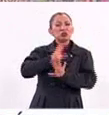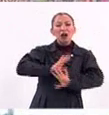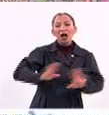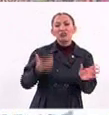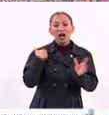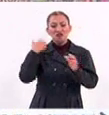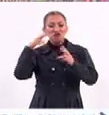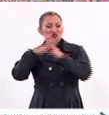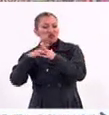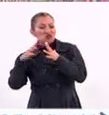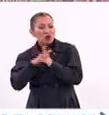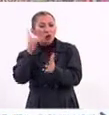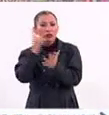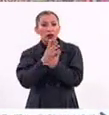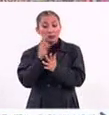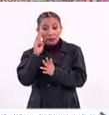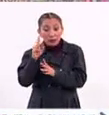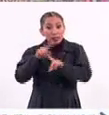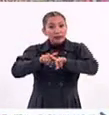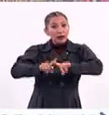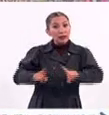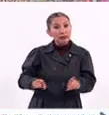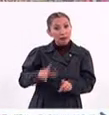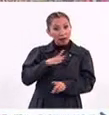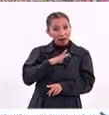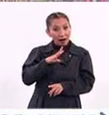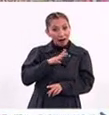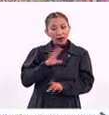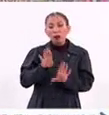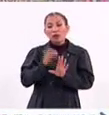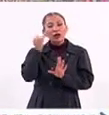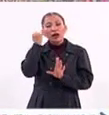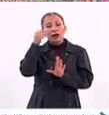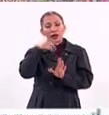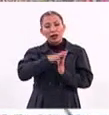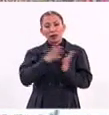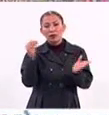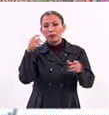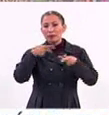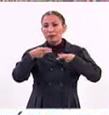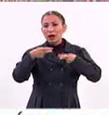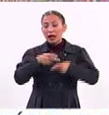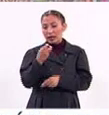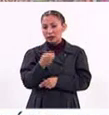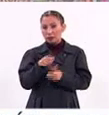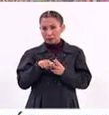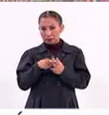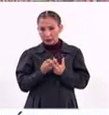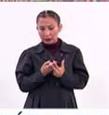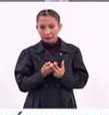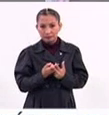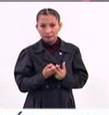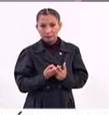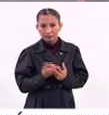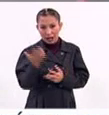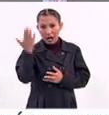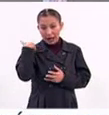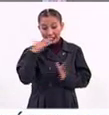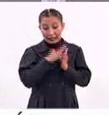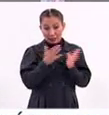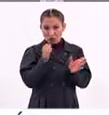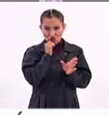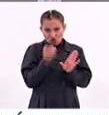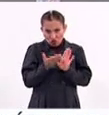solo guerrero, y estamos viendo otra cosa. ¿Cómo surgió la idea de este libro? Bueno, mira, Erótica esto Náhuatl. surgió antes de que este